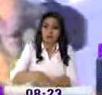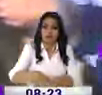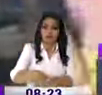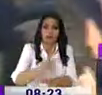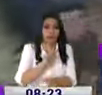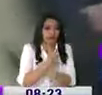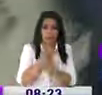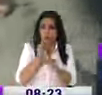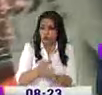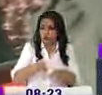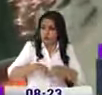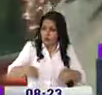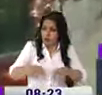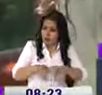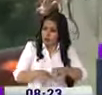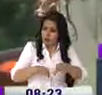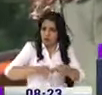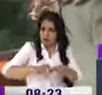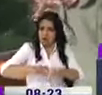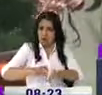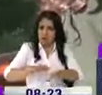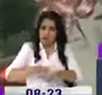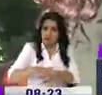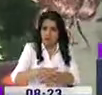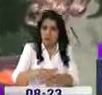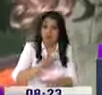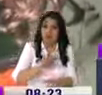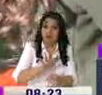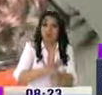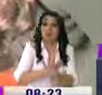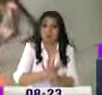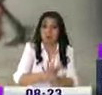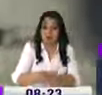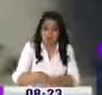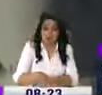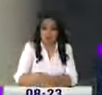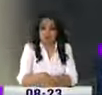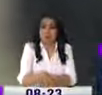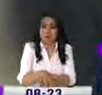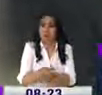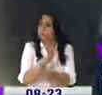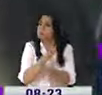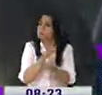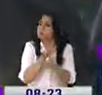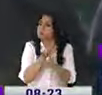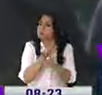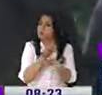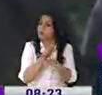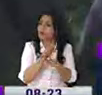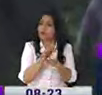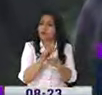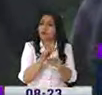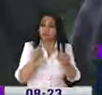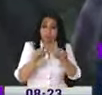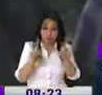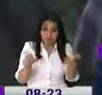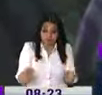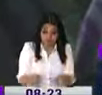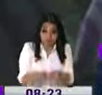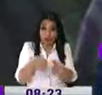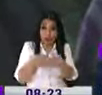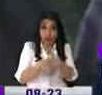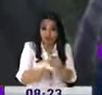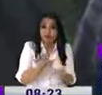unos palos cruzados y se tapó el ¿cómo se llama? El túnel de abajo. Dice, yo